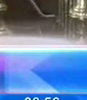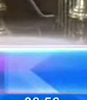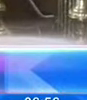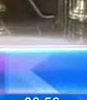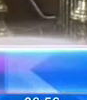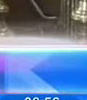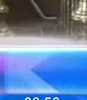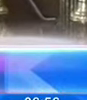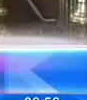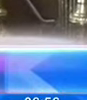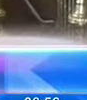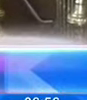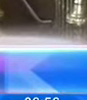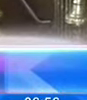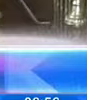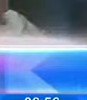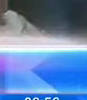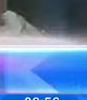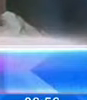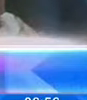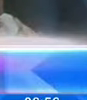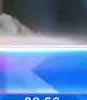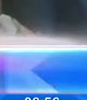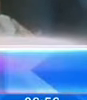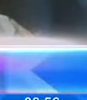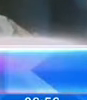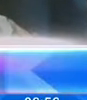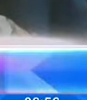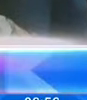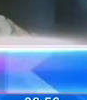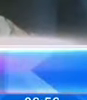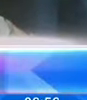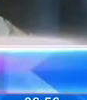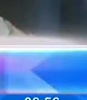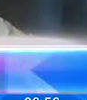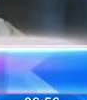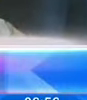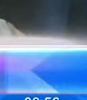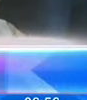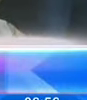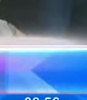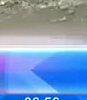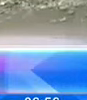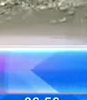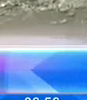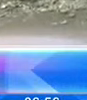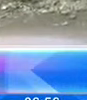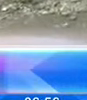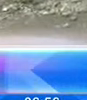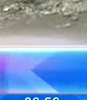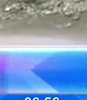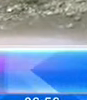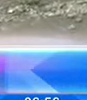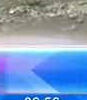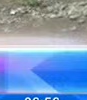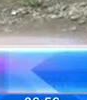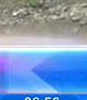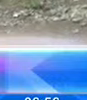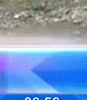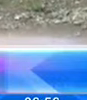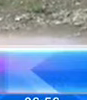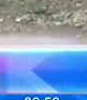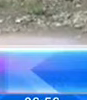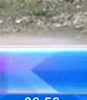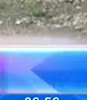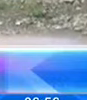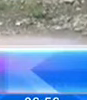Unión recibía velación otra víctima de los múltiples accidentes de tránsito que aún se registran en las vías de la provincia de Los Ríos. En